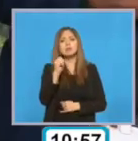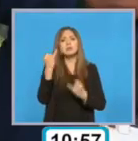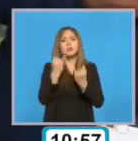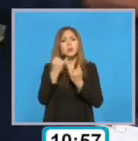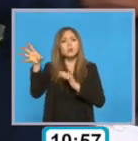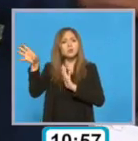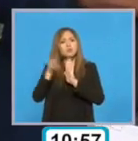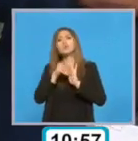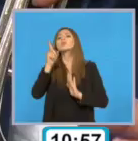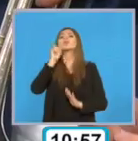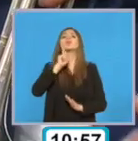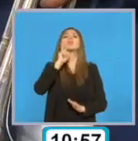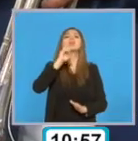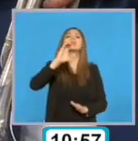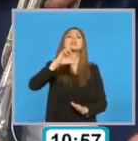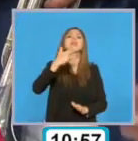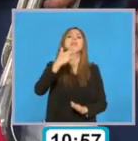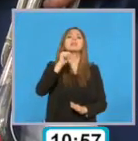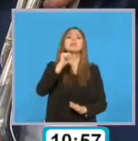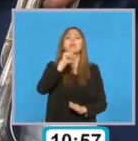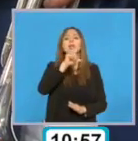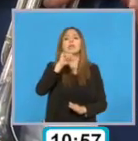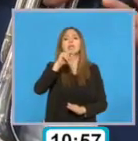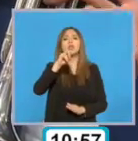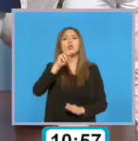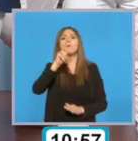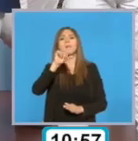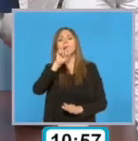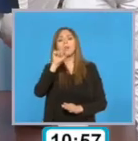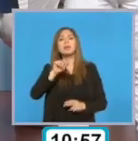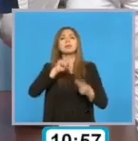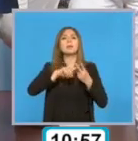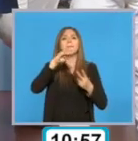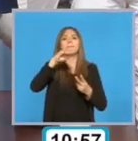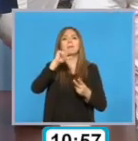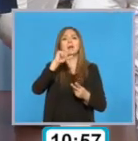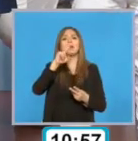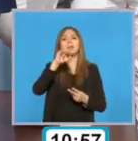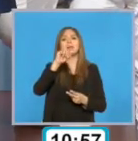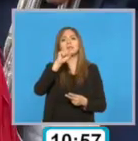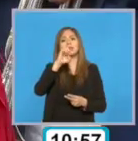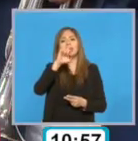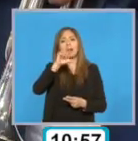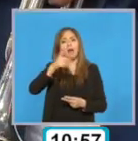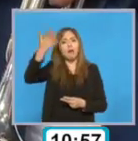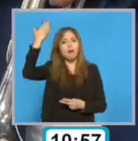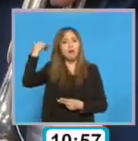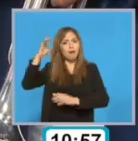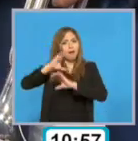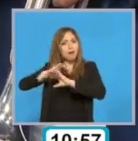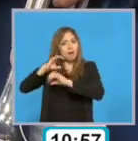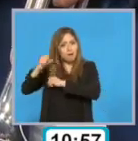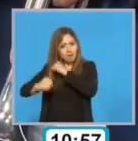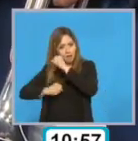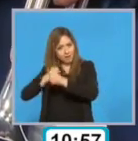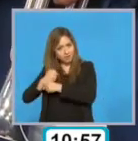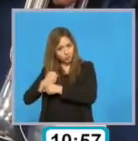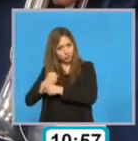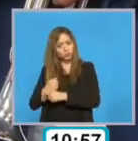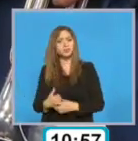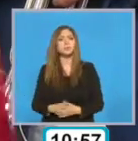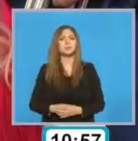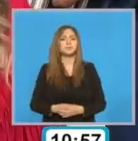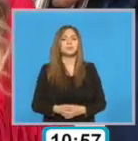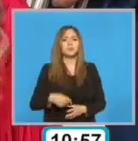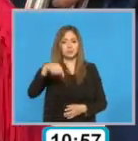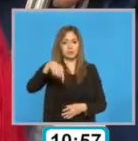de Chayito Valdés, Sí. de Marisela, de esas grandes intérpretes de años pasados. De hecho, tengo una canción en este disco